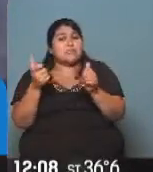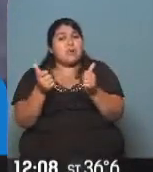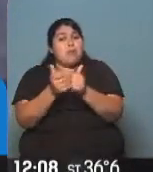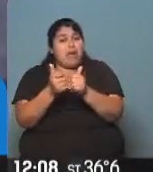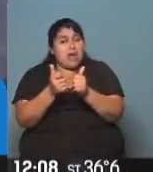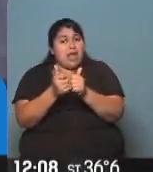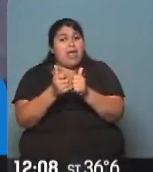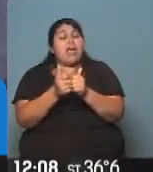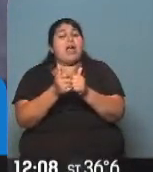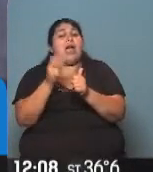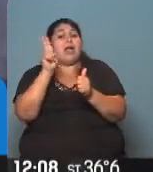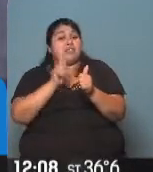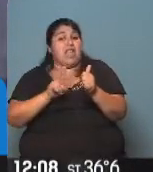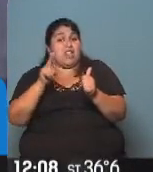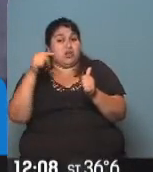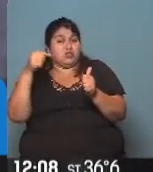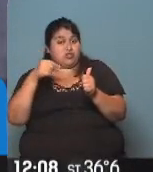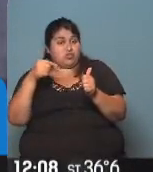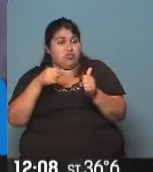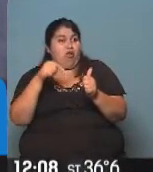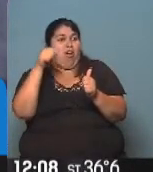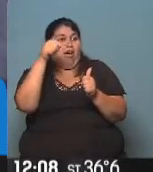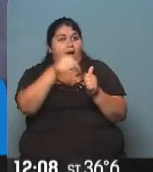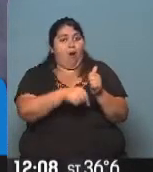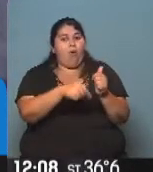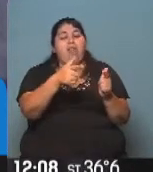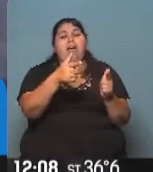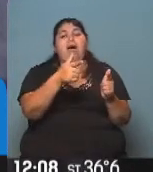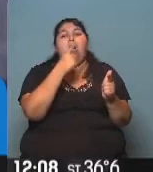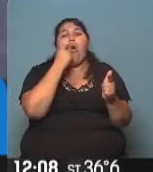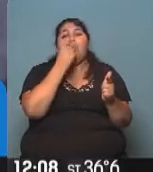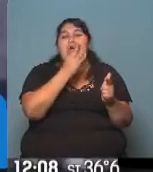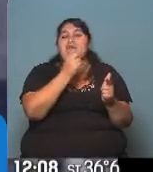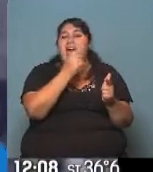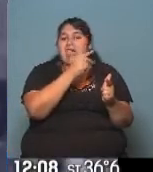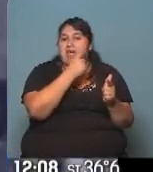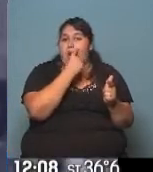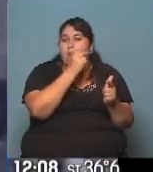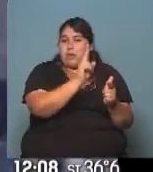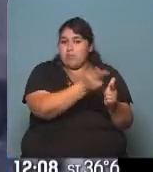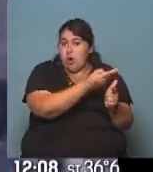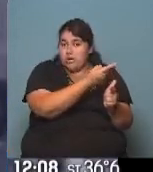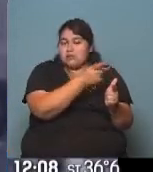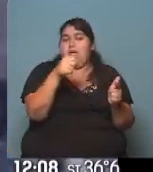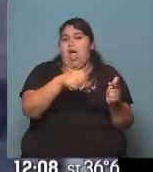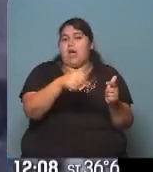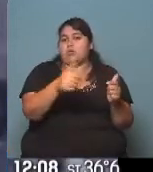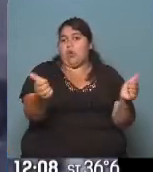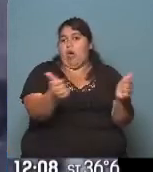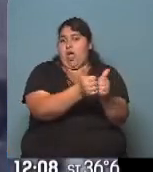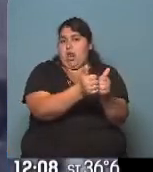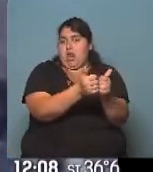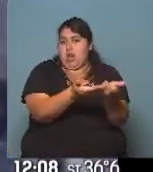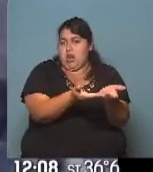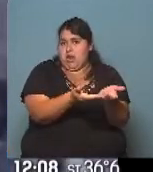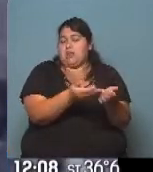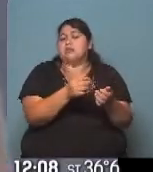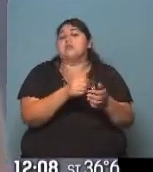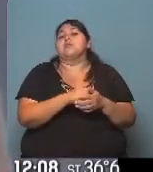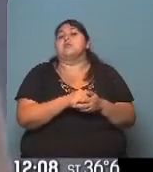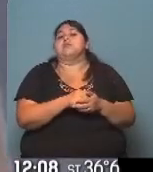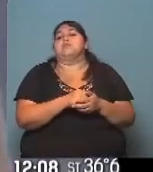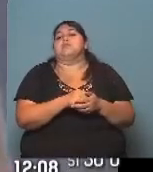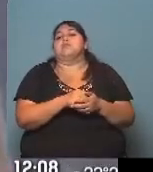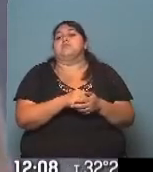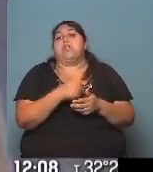venezolano nelson y brian ea la pareja actual ya que la persona que fue asesinada fue ultimada por la ex pareja de